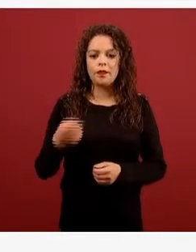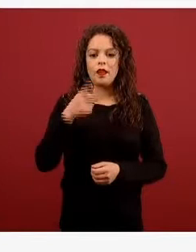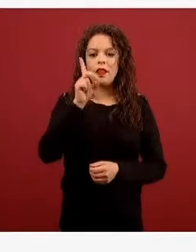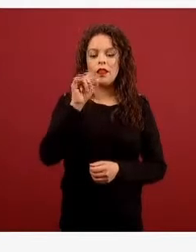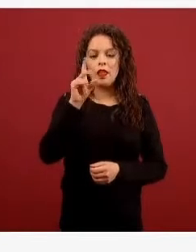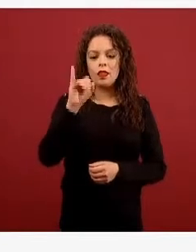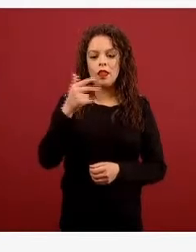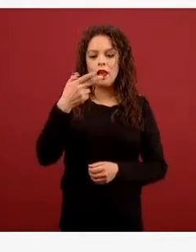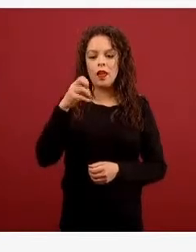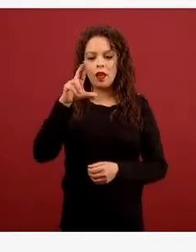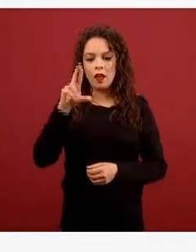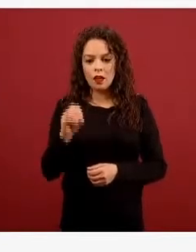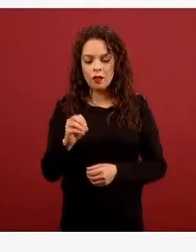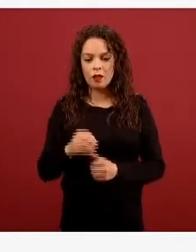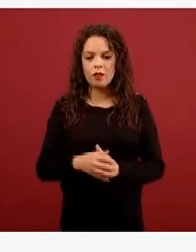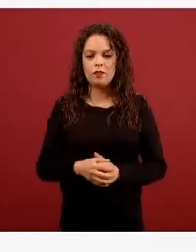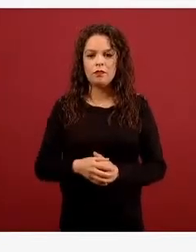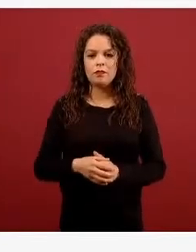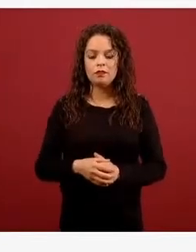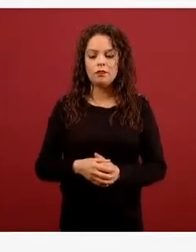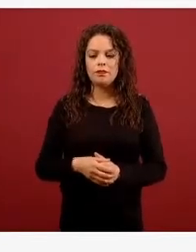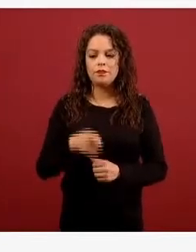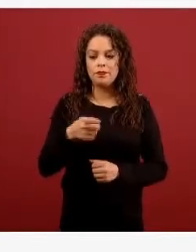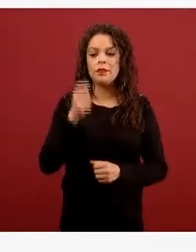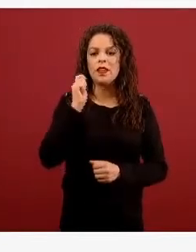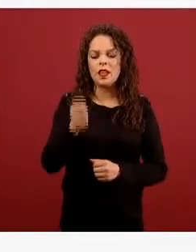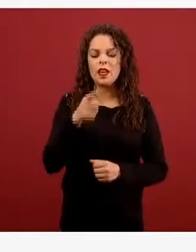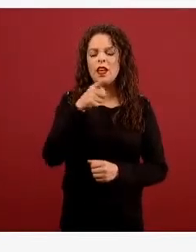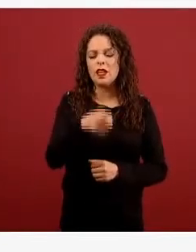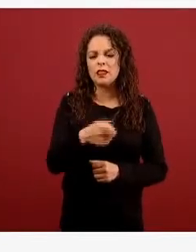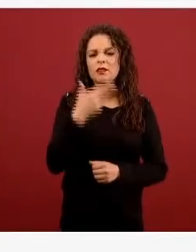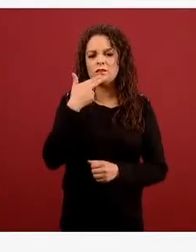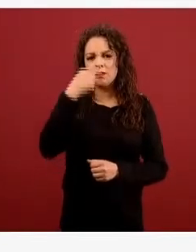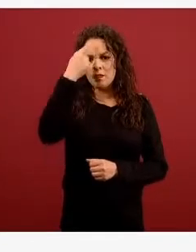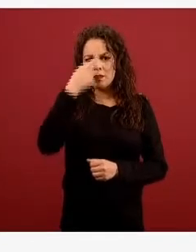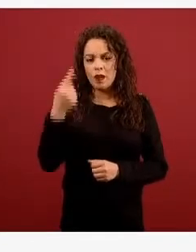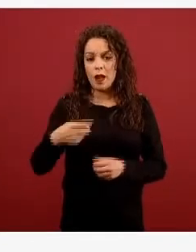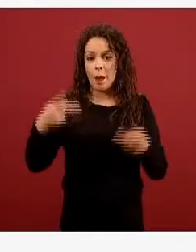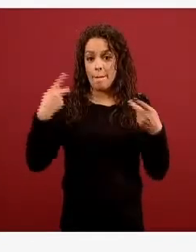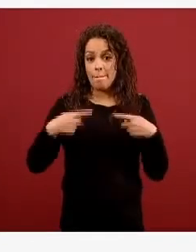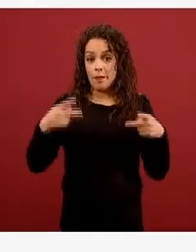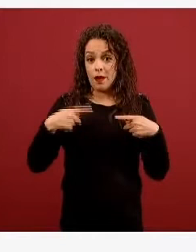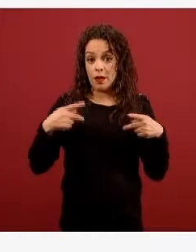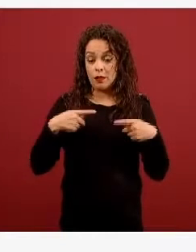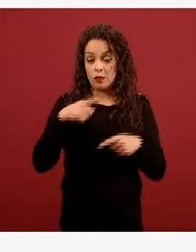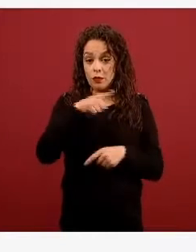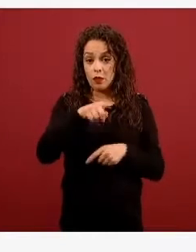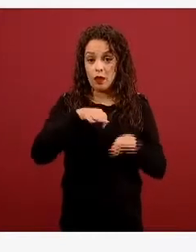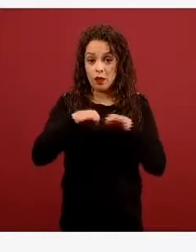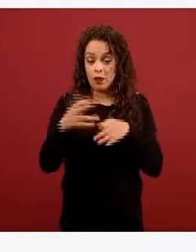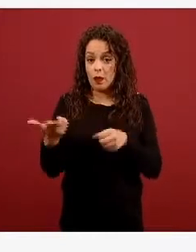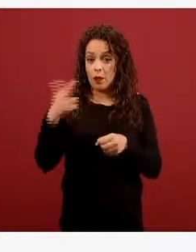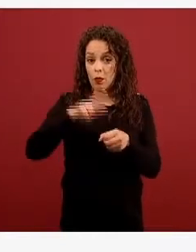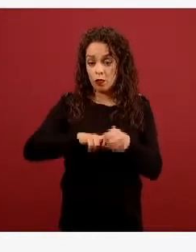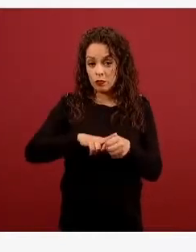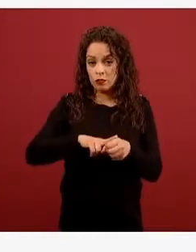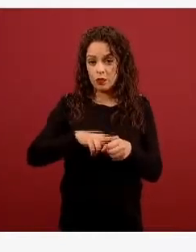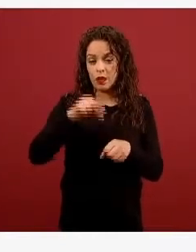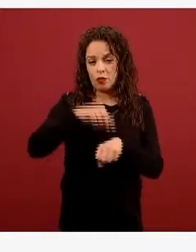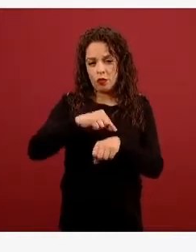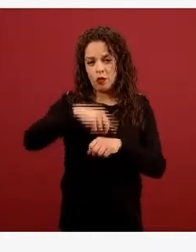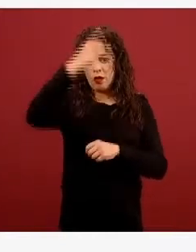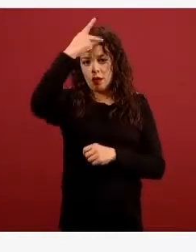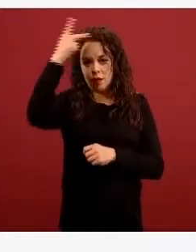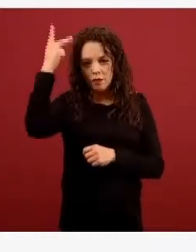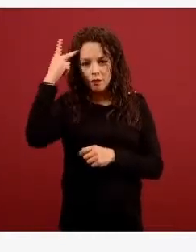de Didi, en donde el personal de salud se puede inscribir a este programa y Didi está apoyándolos